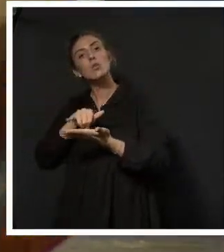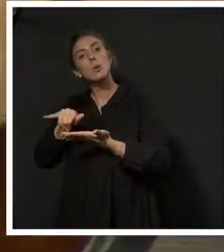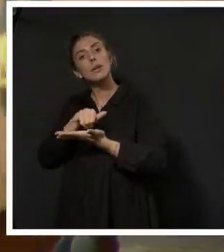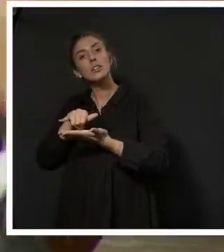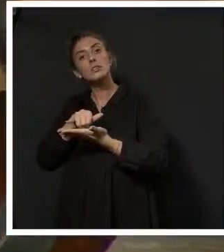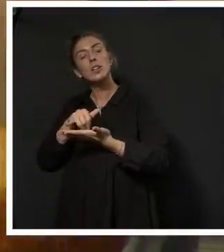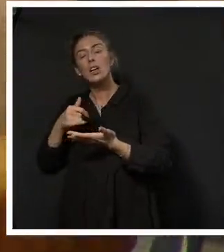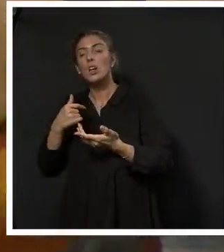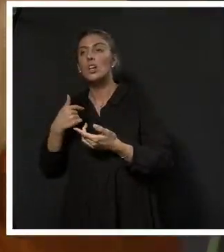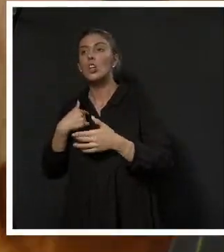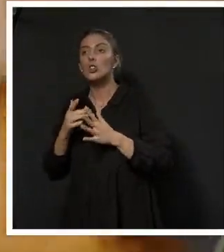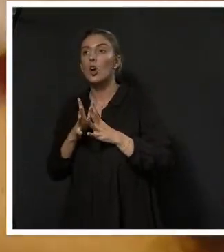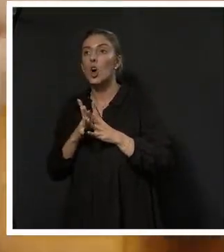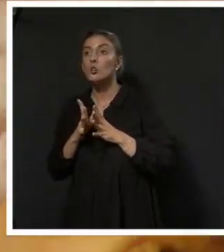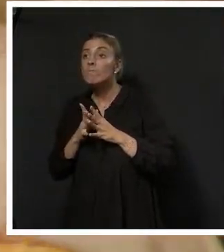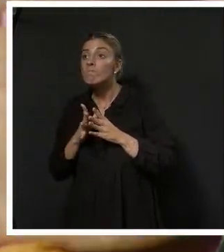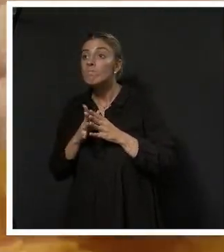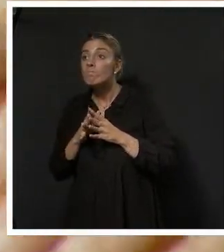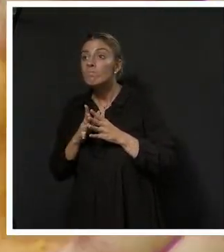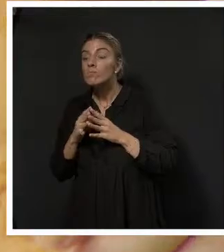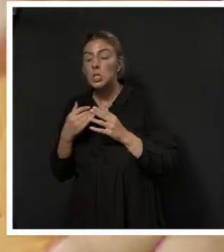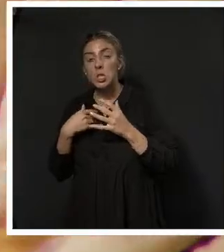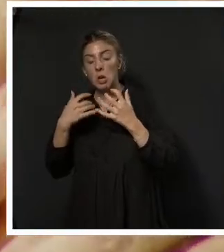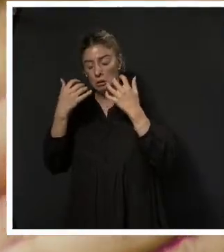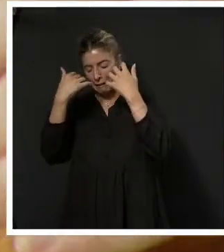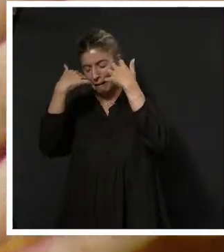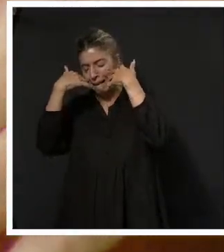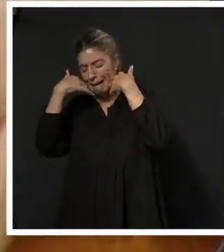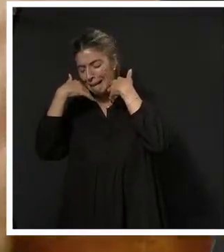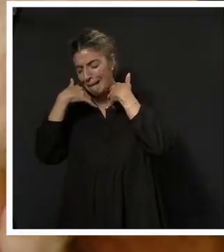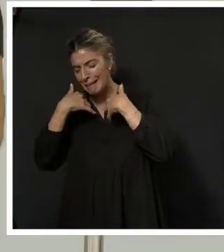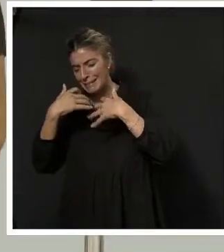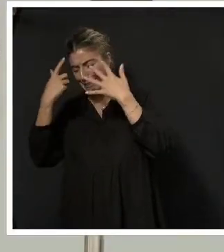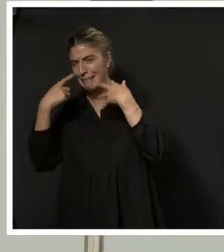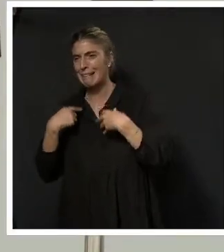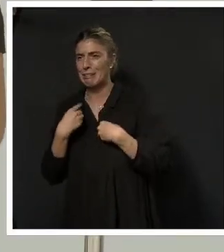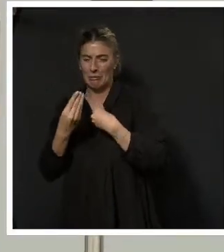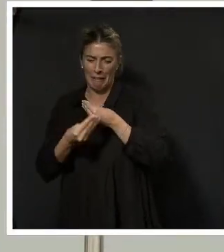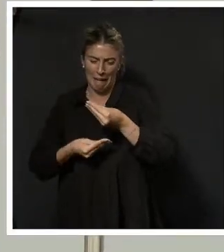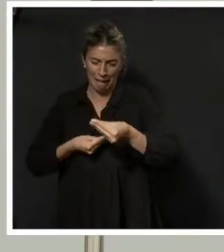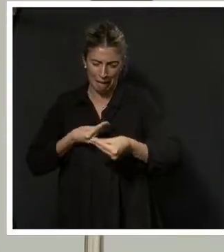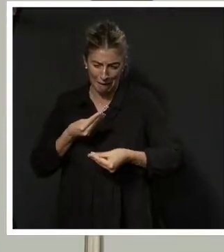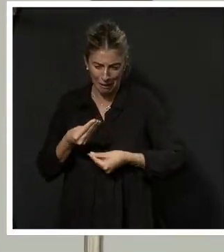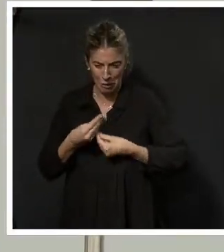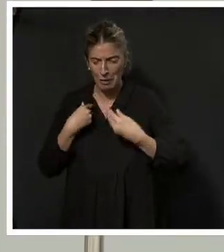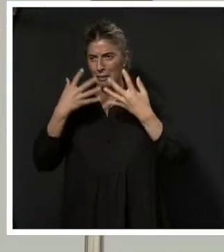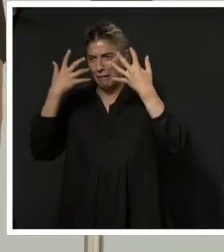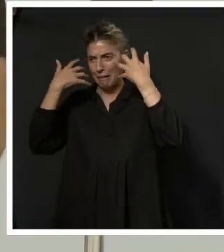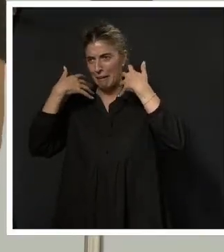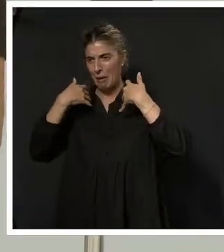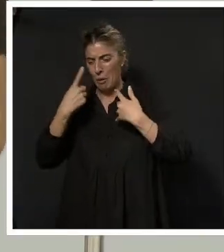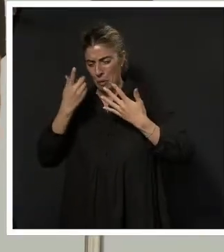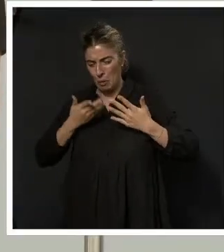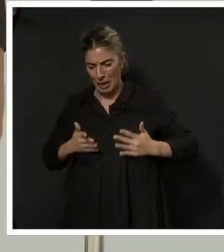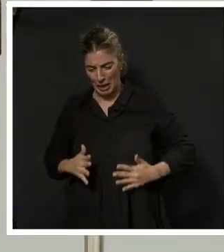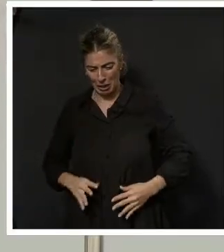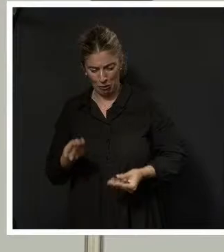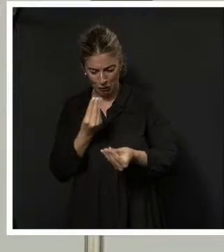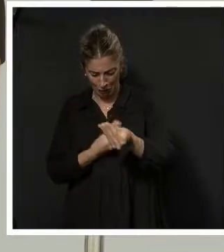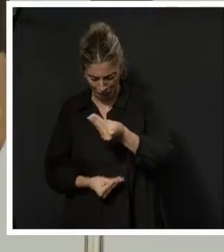a mí la situación que todavía choraba por las esquinas porque no sabía que ibas a hacer con todas las hormonas un fillo